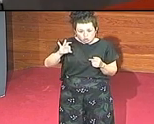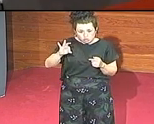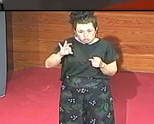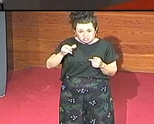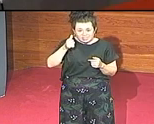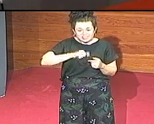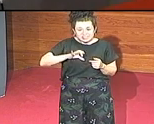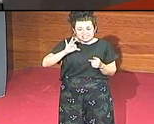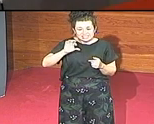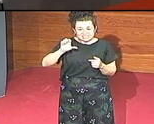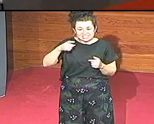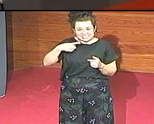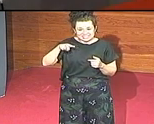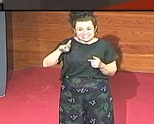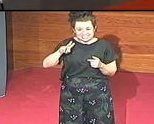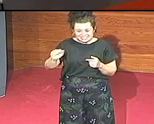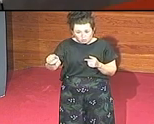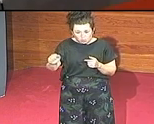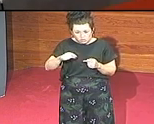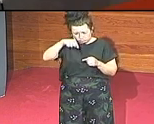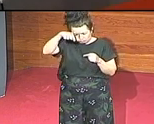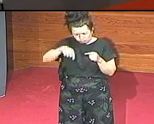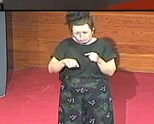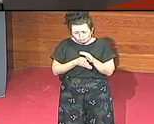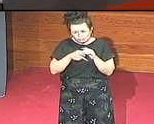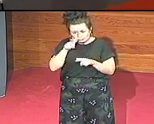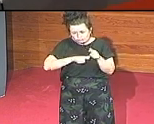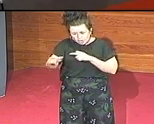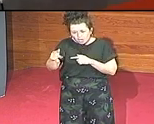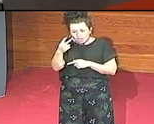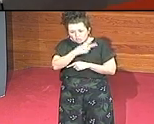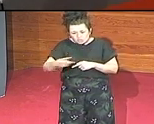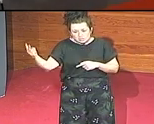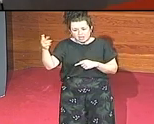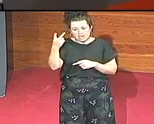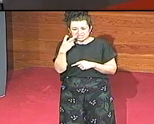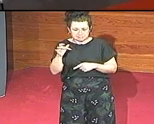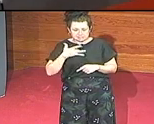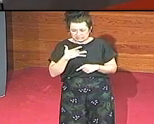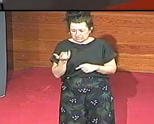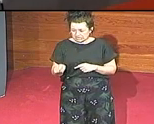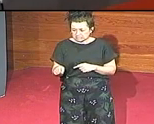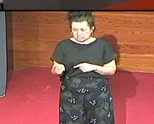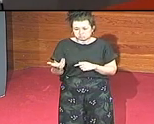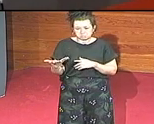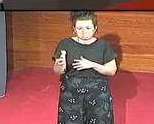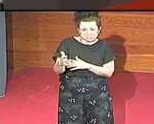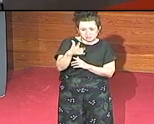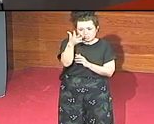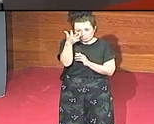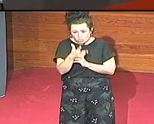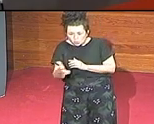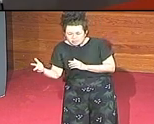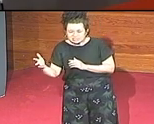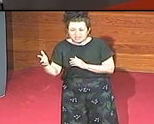tiempo estuve hace años estuve como 20 días 15-20 días grabando un bueno un pseudo documental con la gente